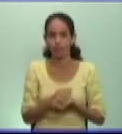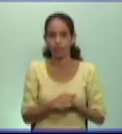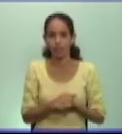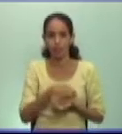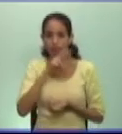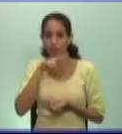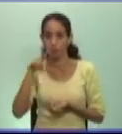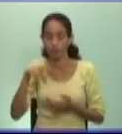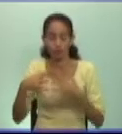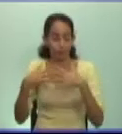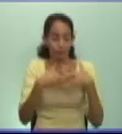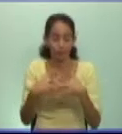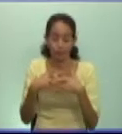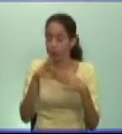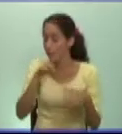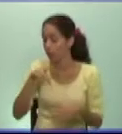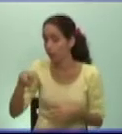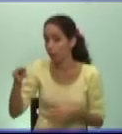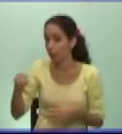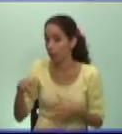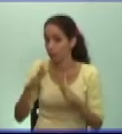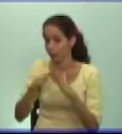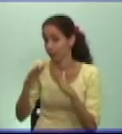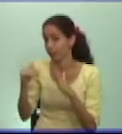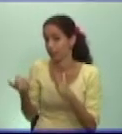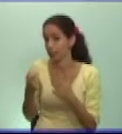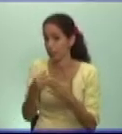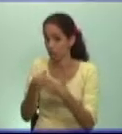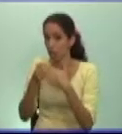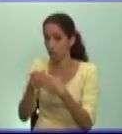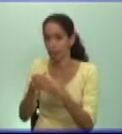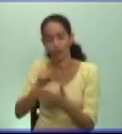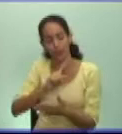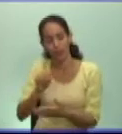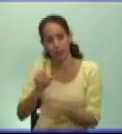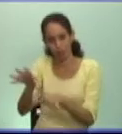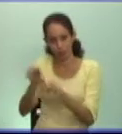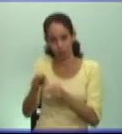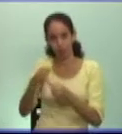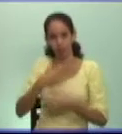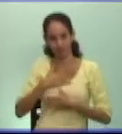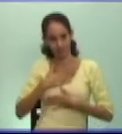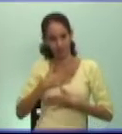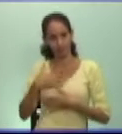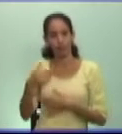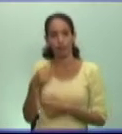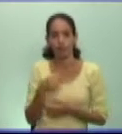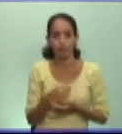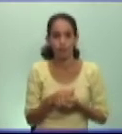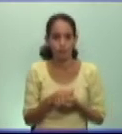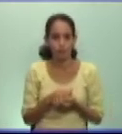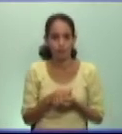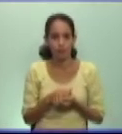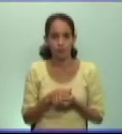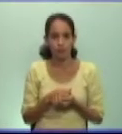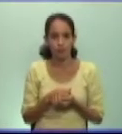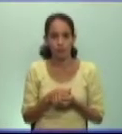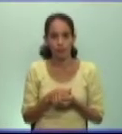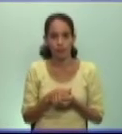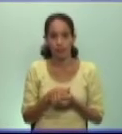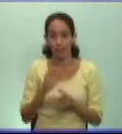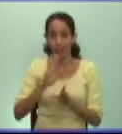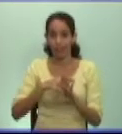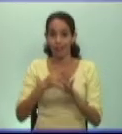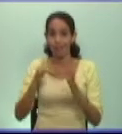en América. Y este es un periodo donde queda demostrada toda esta realidad. Pero además hay una segunda variante del nuevo modelo, que es un proyecto de